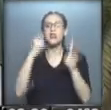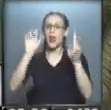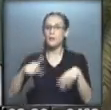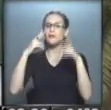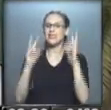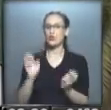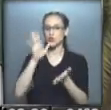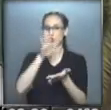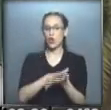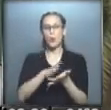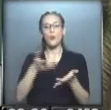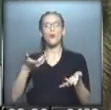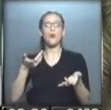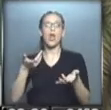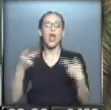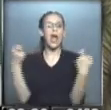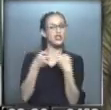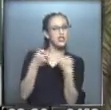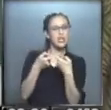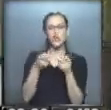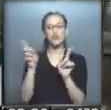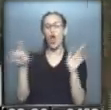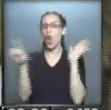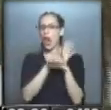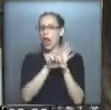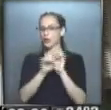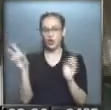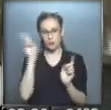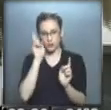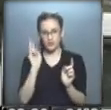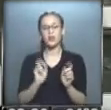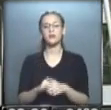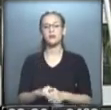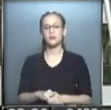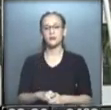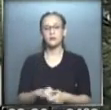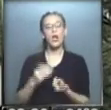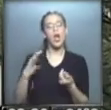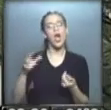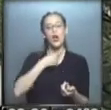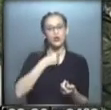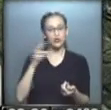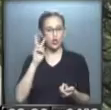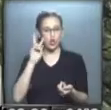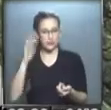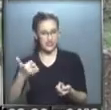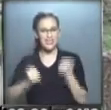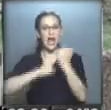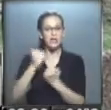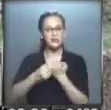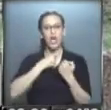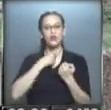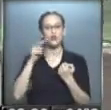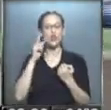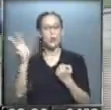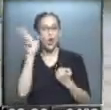investigan delitos de asociación ilícita y encubrimiento agravado. El delito perpetrado entre agosto de 2006 y agosto de 2008